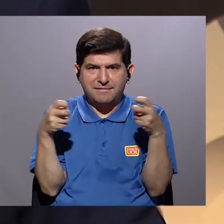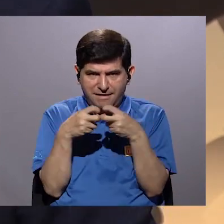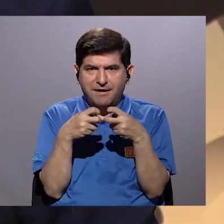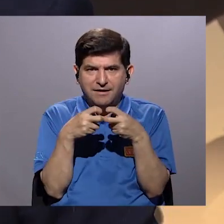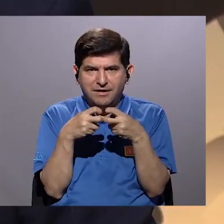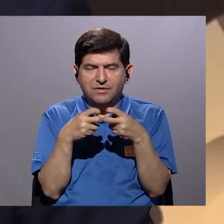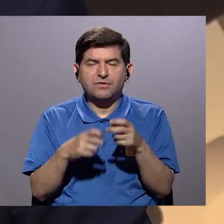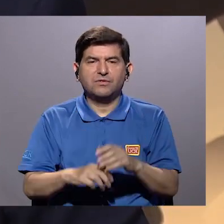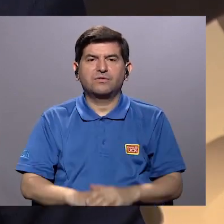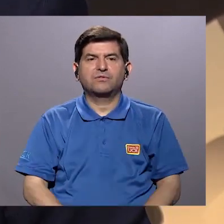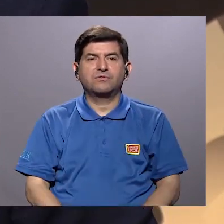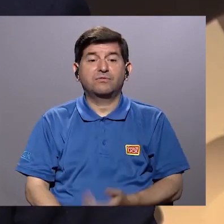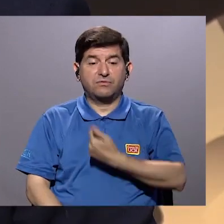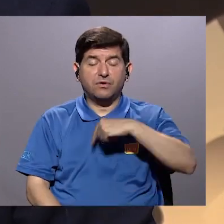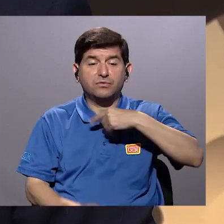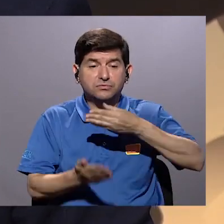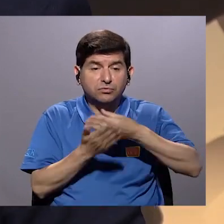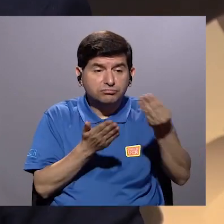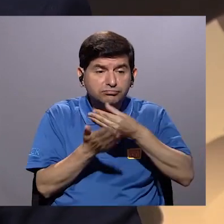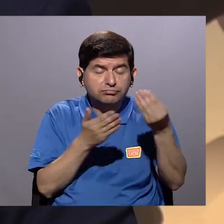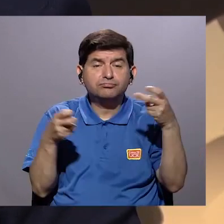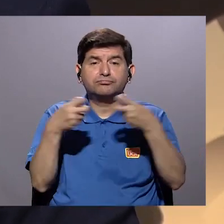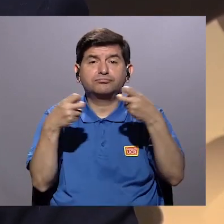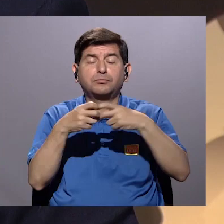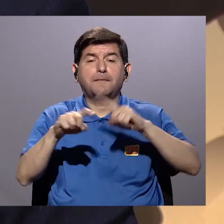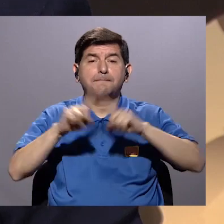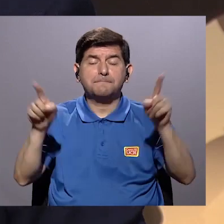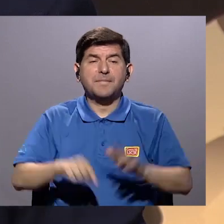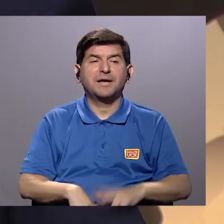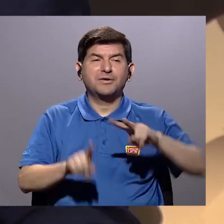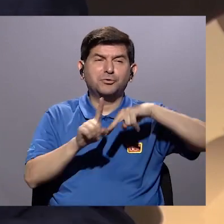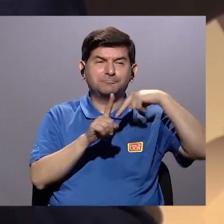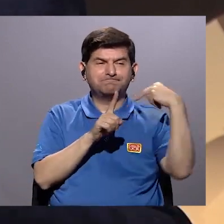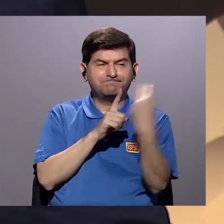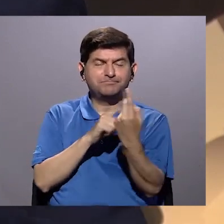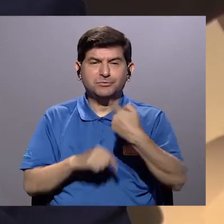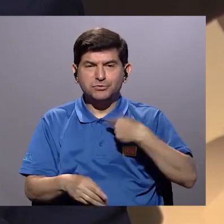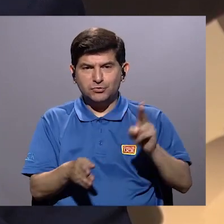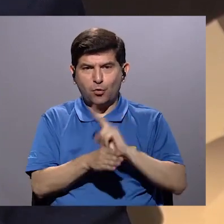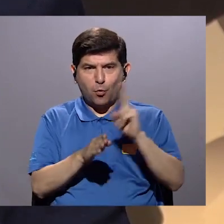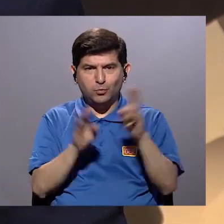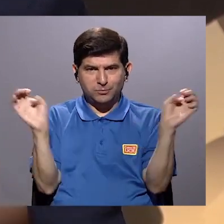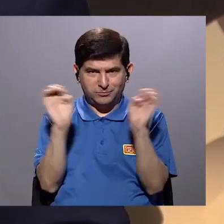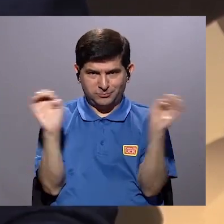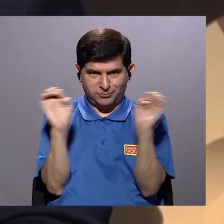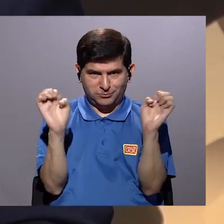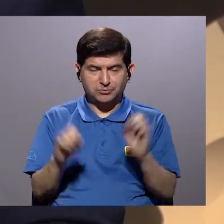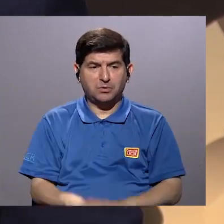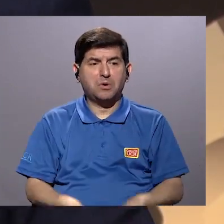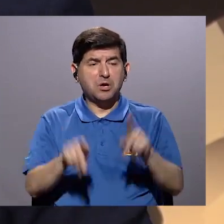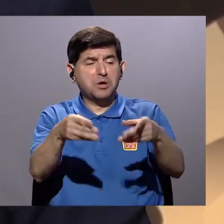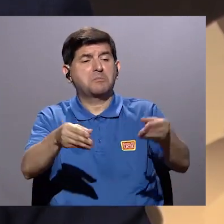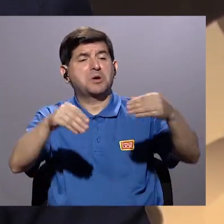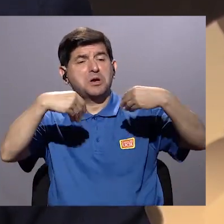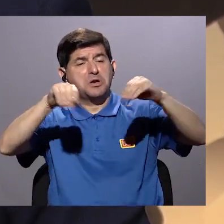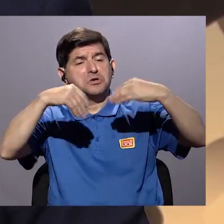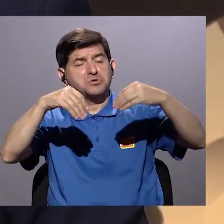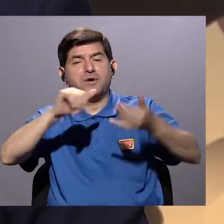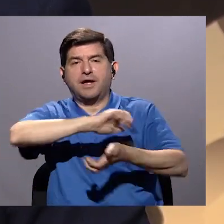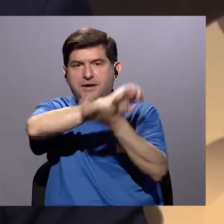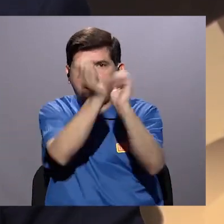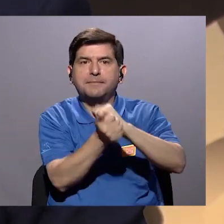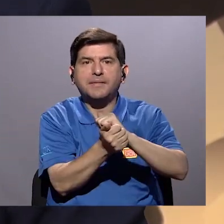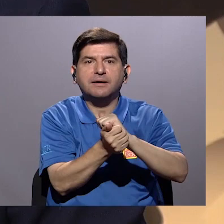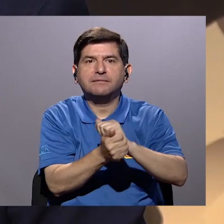que hemos estado consumiendo electricidad. Sin embargo, ese paradigma, ¿verdad?, de que yo consumo energía y que alguien me la vende ha venido cambiando, y ha